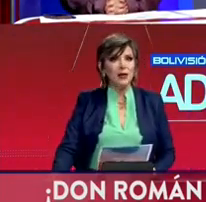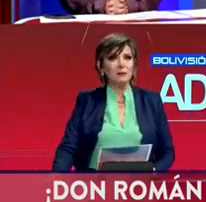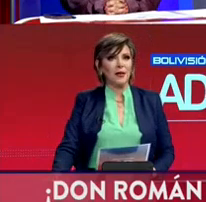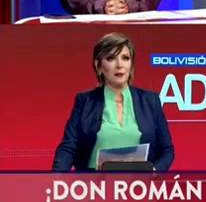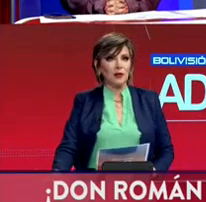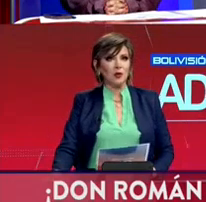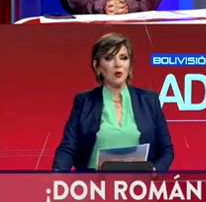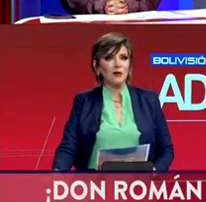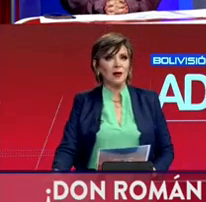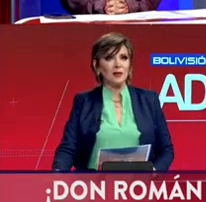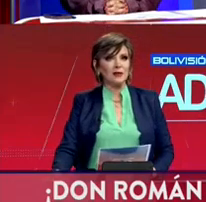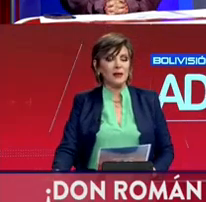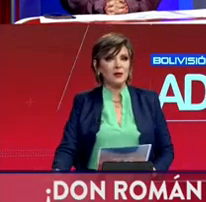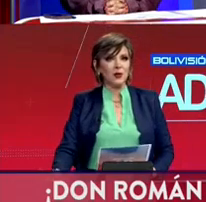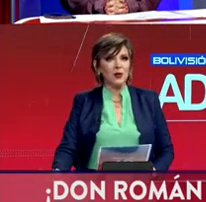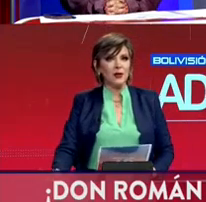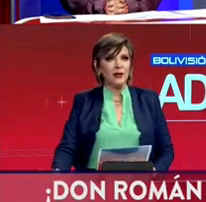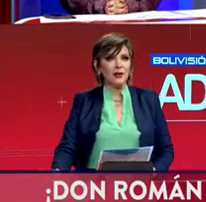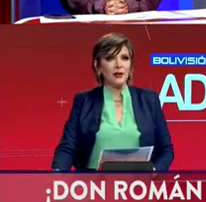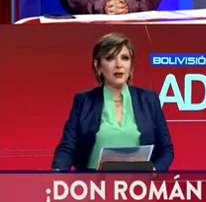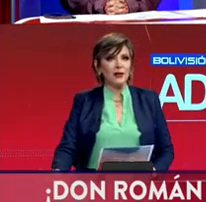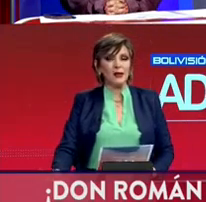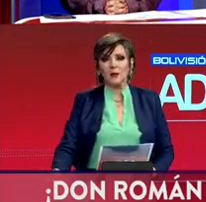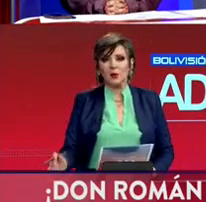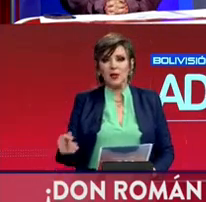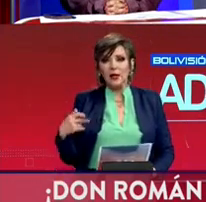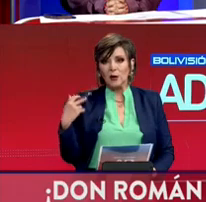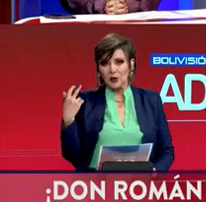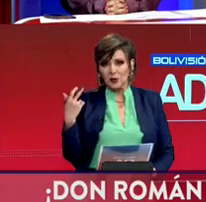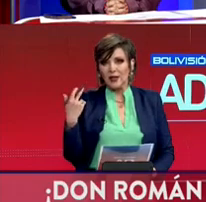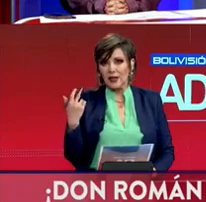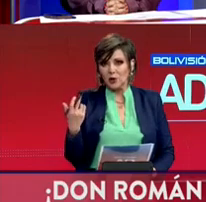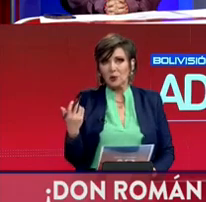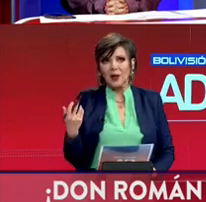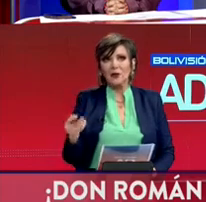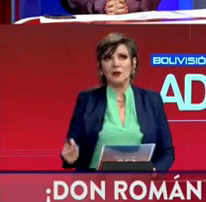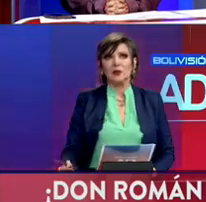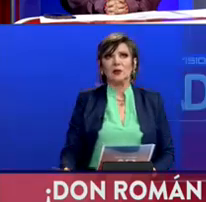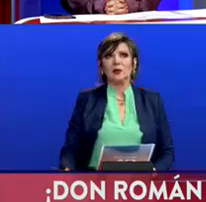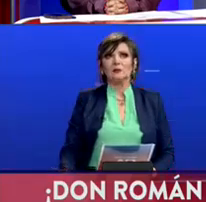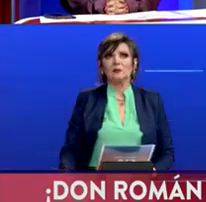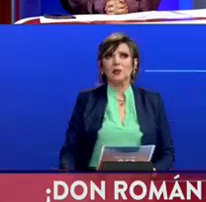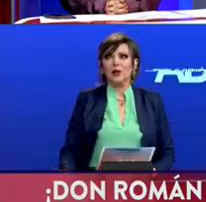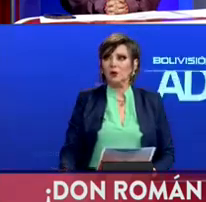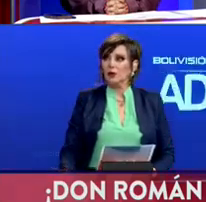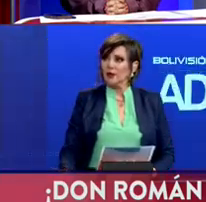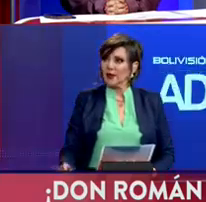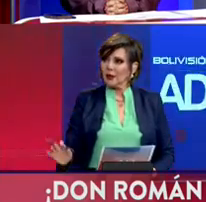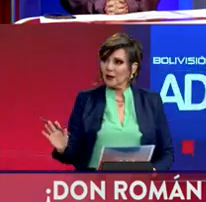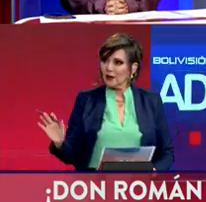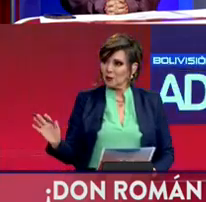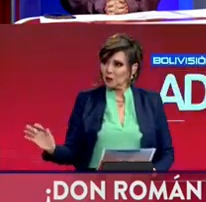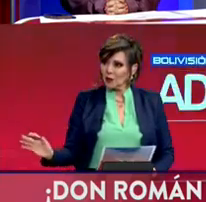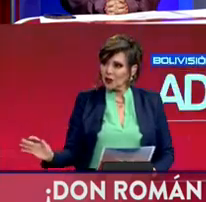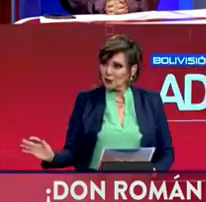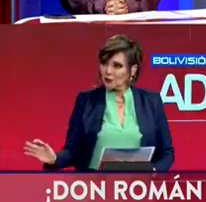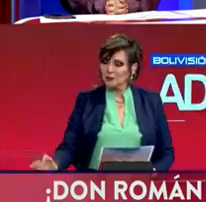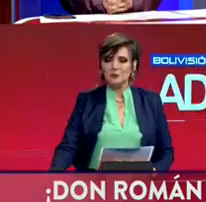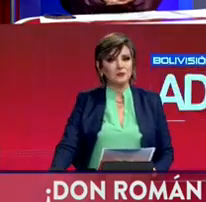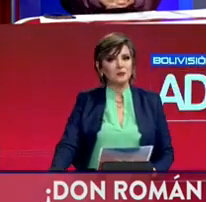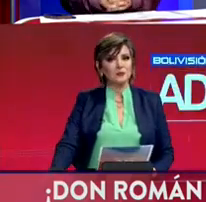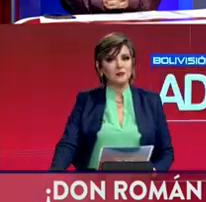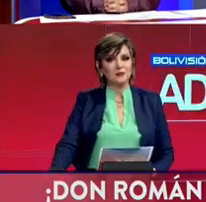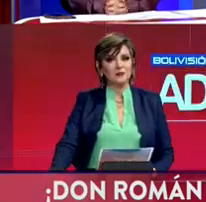chequeo para ver cómo está avanzando la mejoría en el ojito que ya le operaron, pero sí, queda el otro